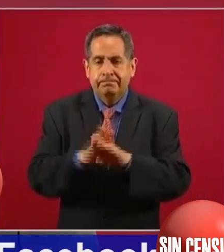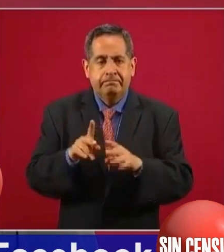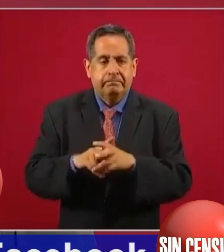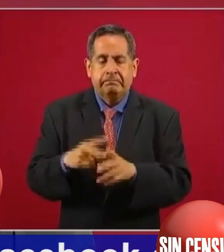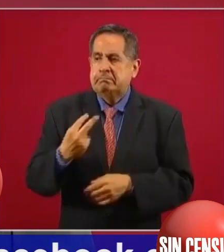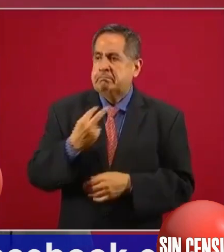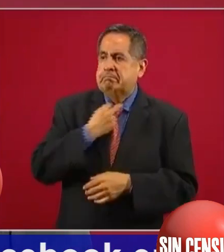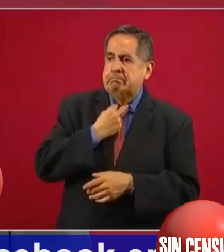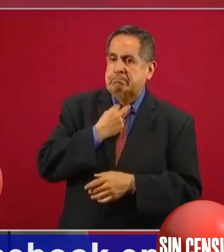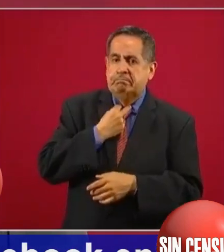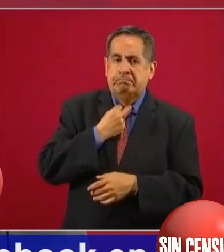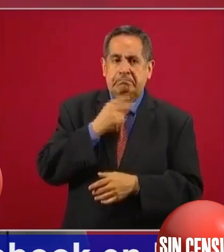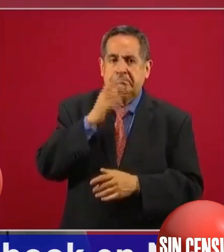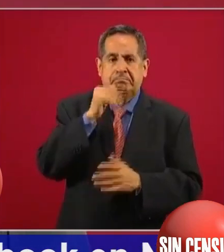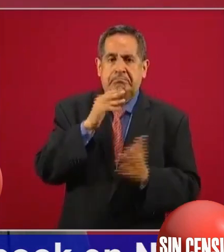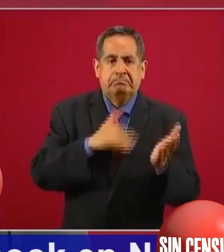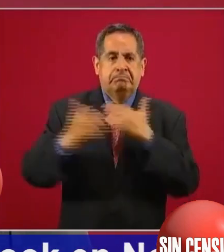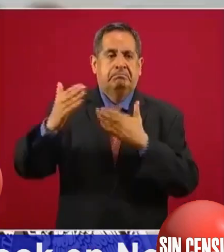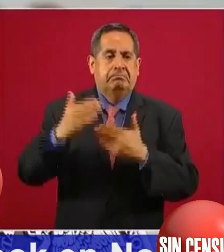atado.